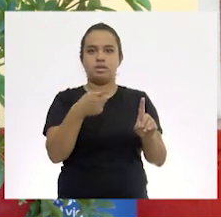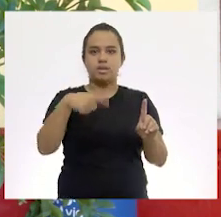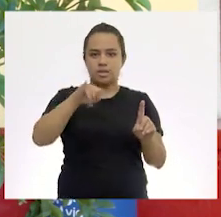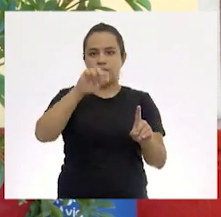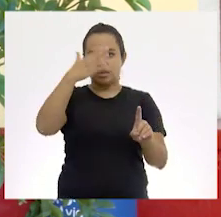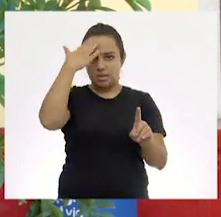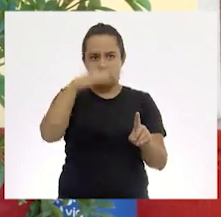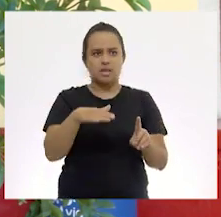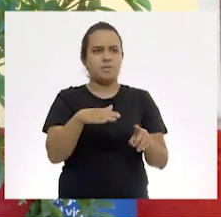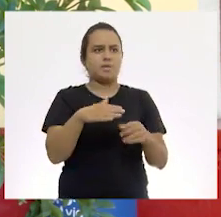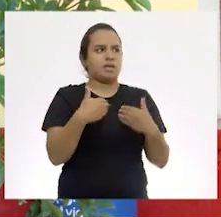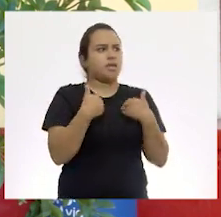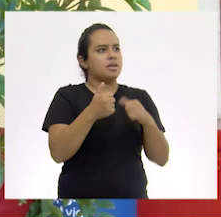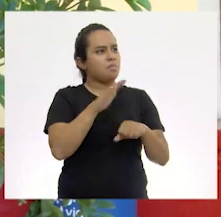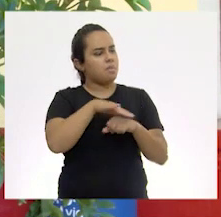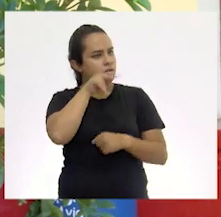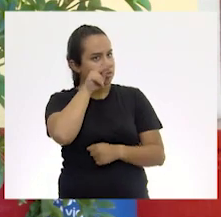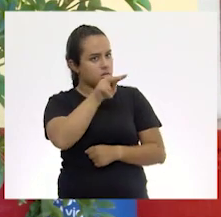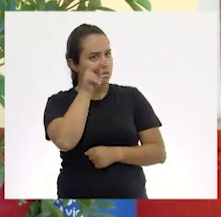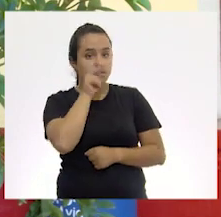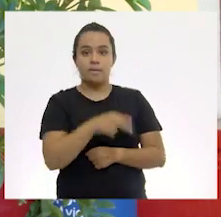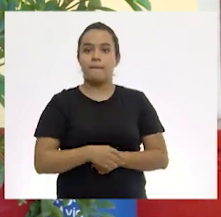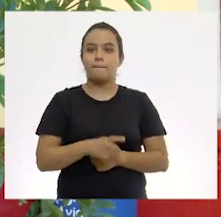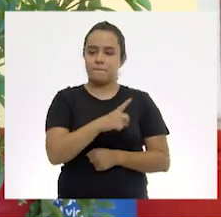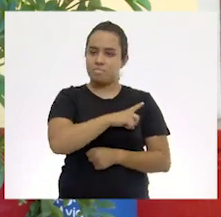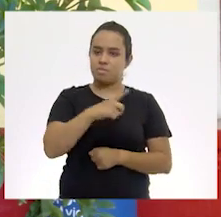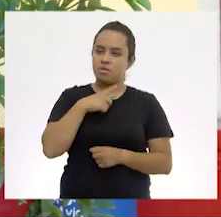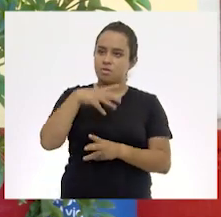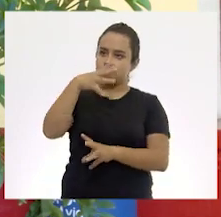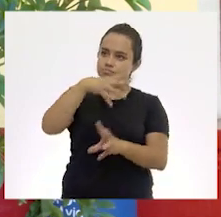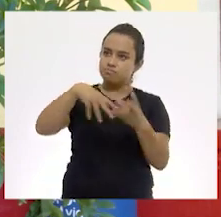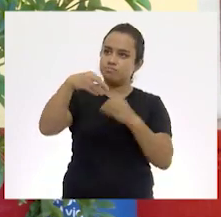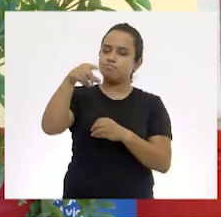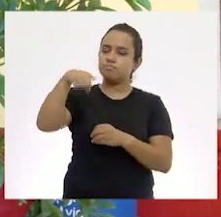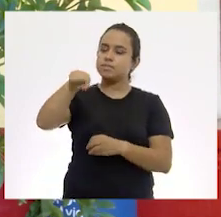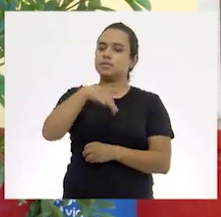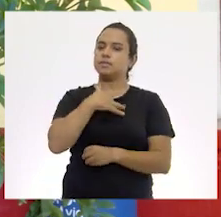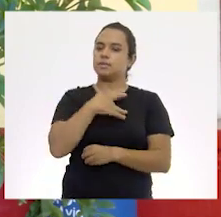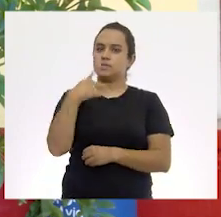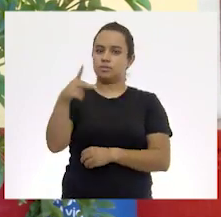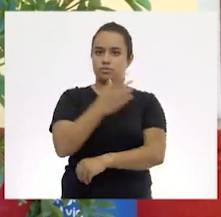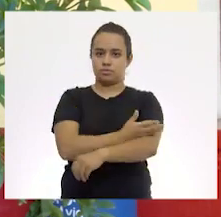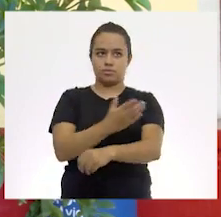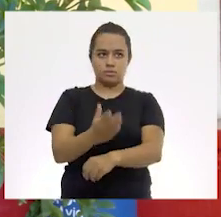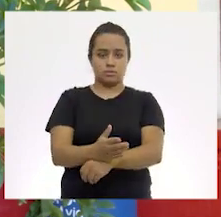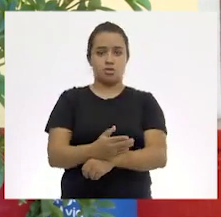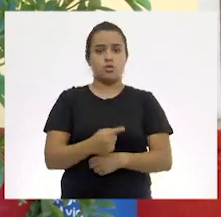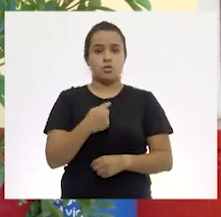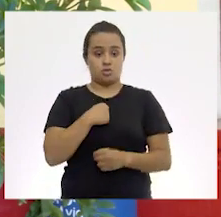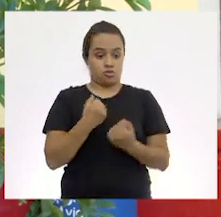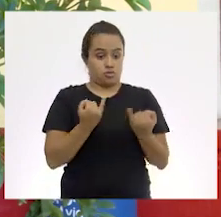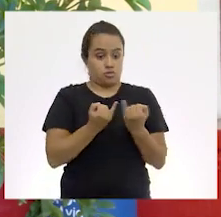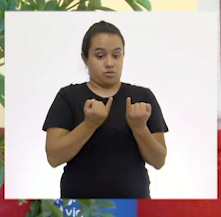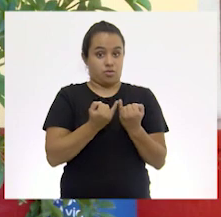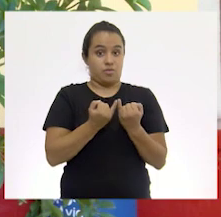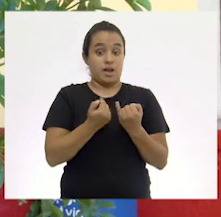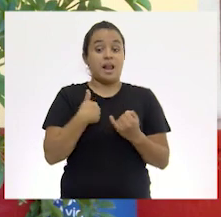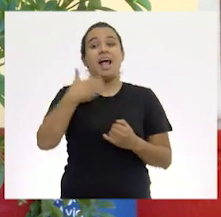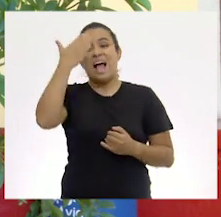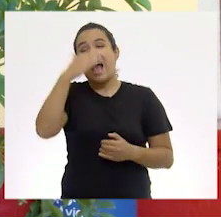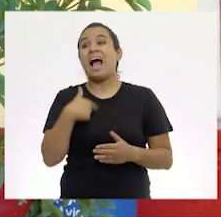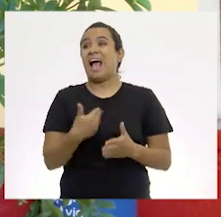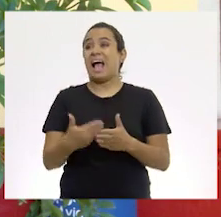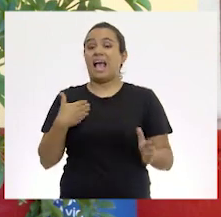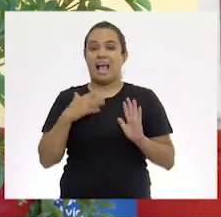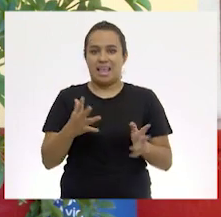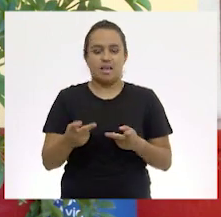y entender visualmente. Claro, hay que ponernos en los zapatos de nuestros compañeros. Yo incluso no estaba preparado,